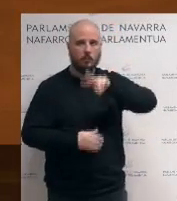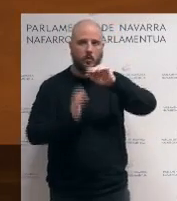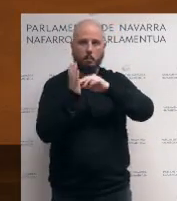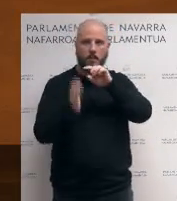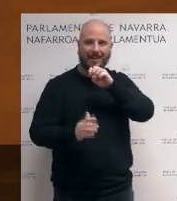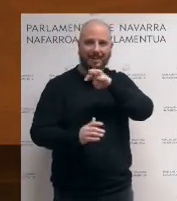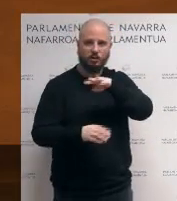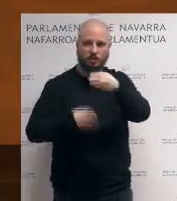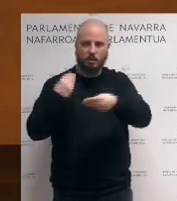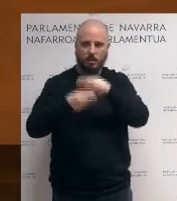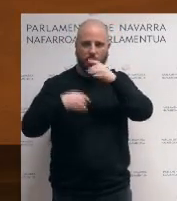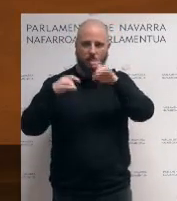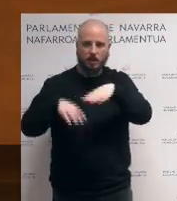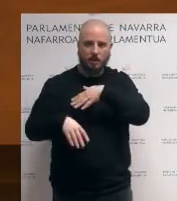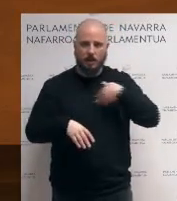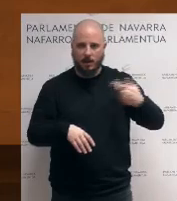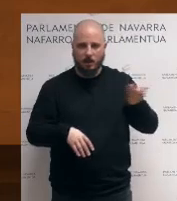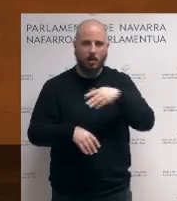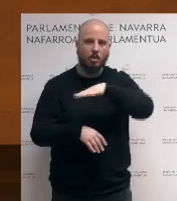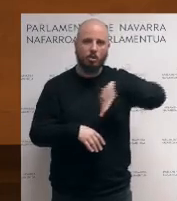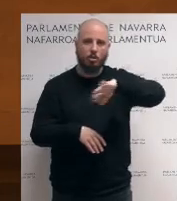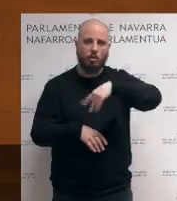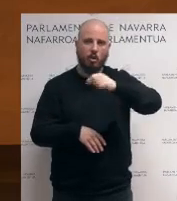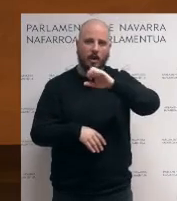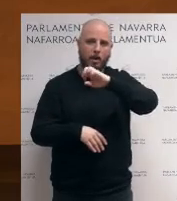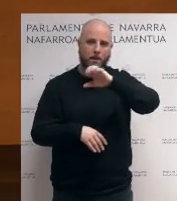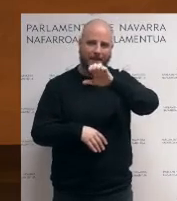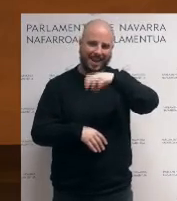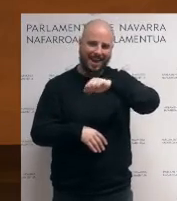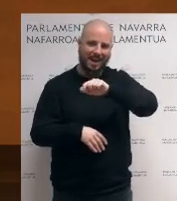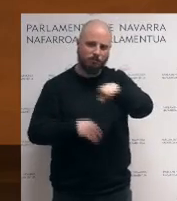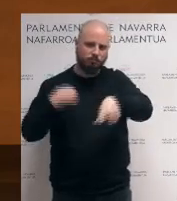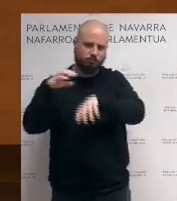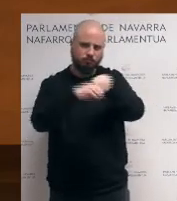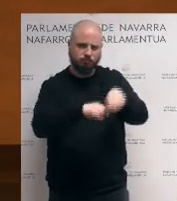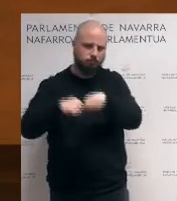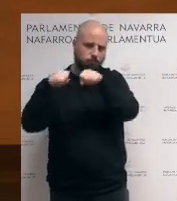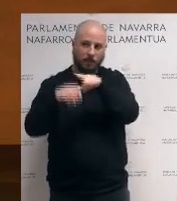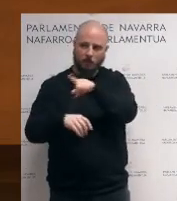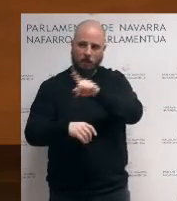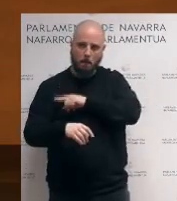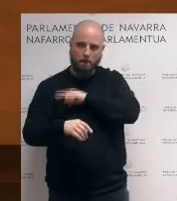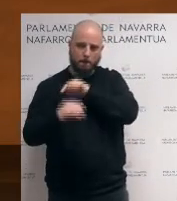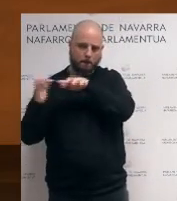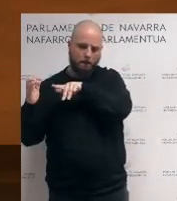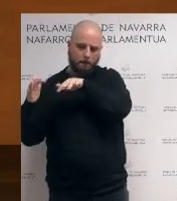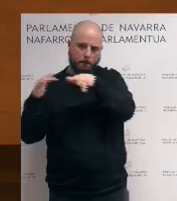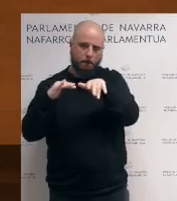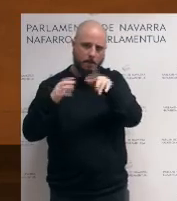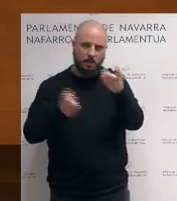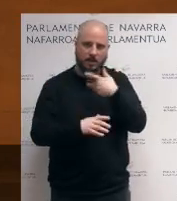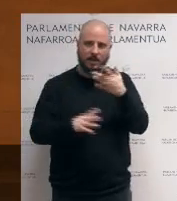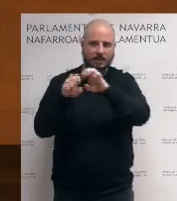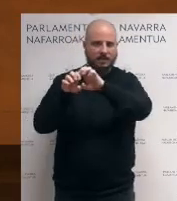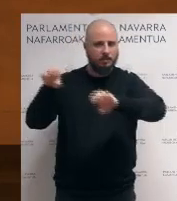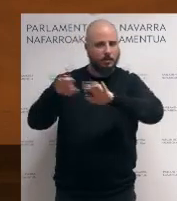decidió anexionarse Crimea por la fuerza y cuando envió fuerzas belicistas, soldados y armas, a los separatistas prorrusos de la región